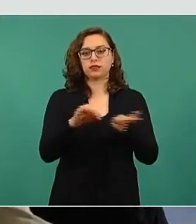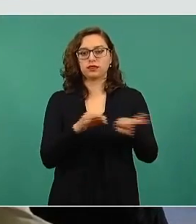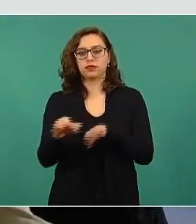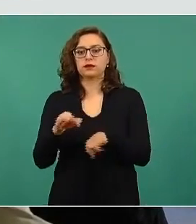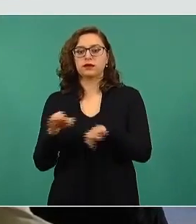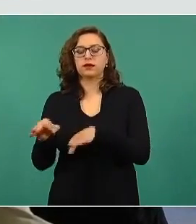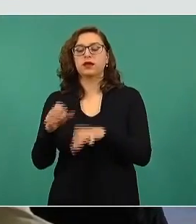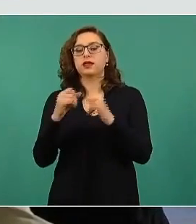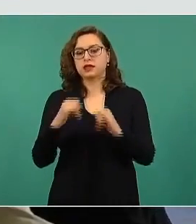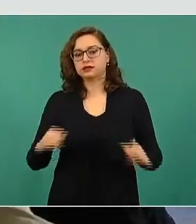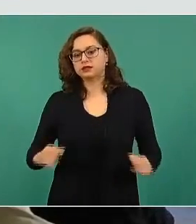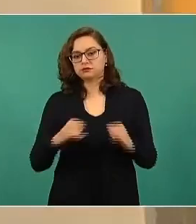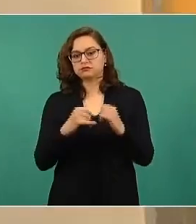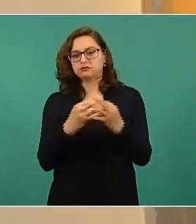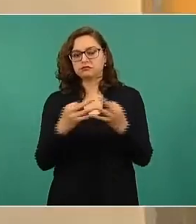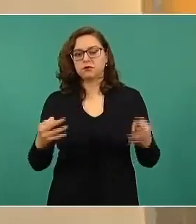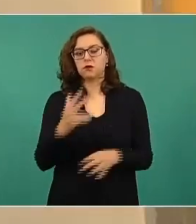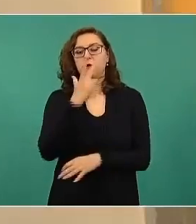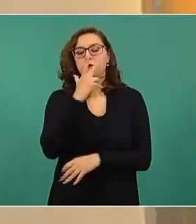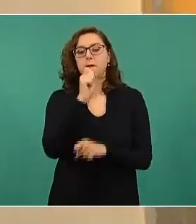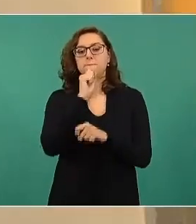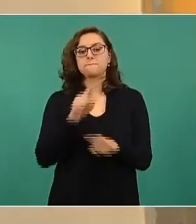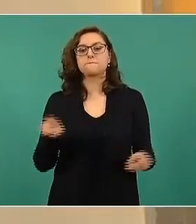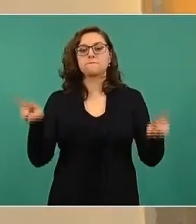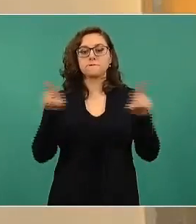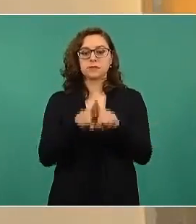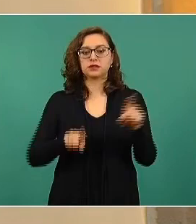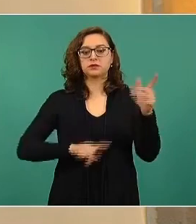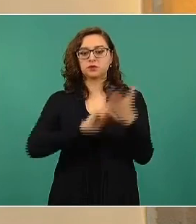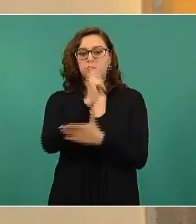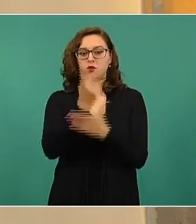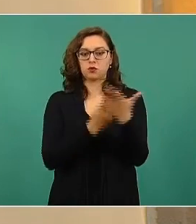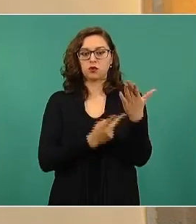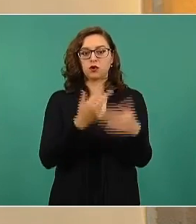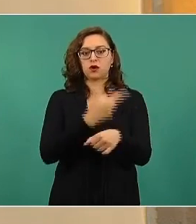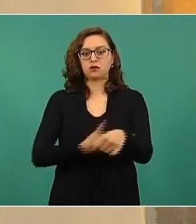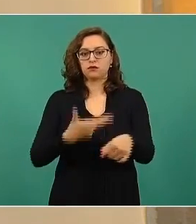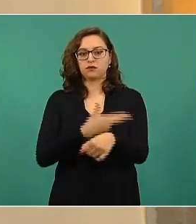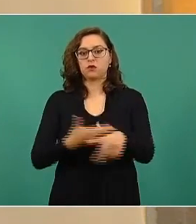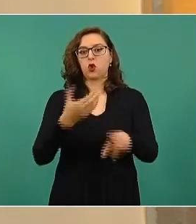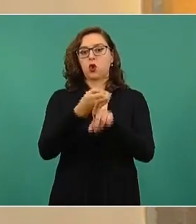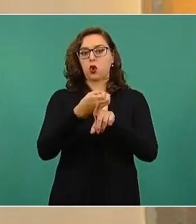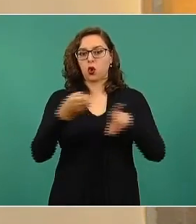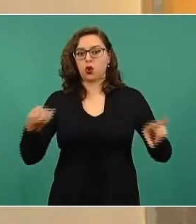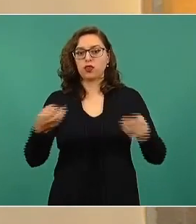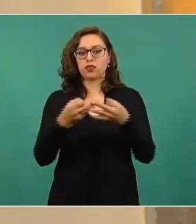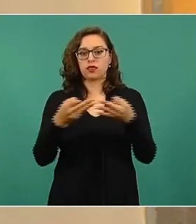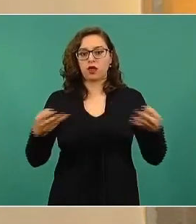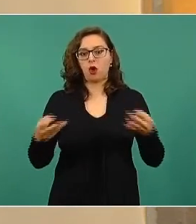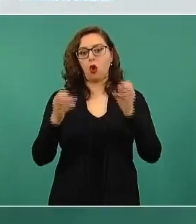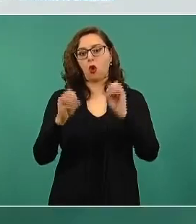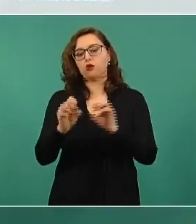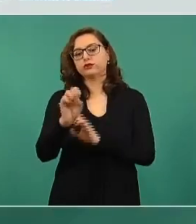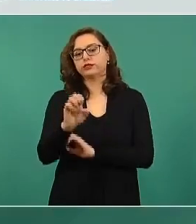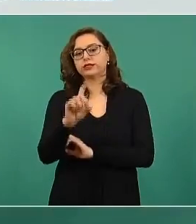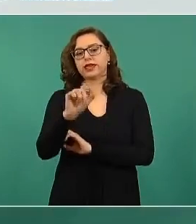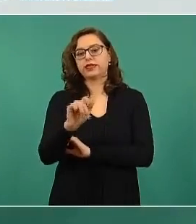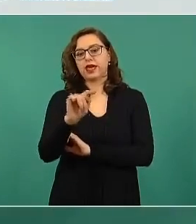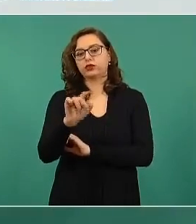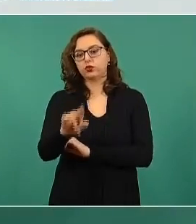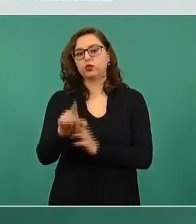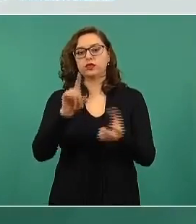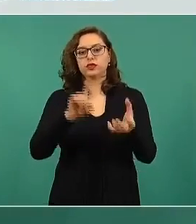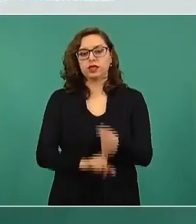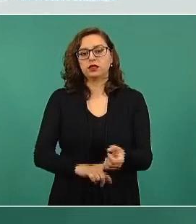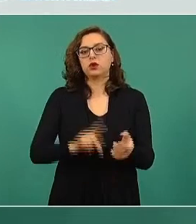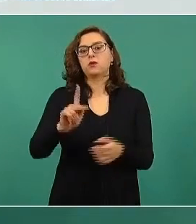del Suelo Sustentable y la actualización o desarrollo de los programas de ordenamiento territorial o desarrollo urbano de los municipios también donde